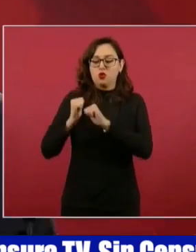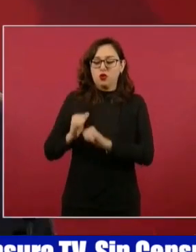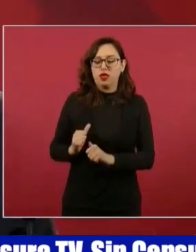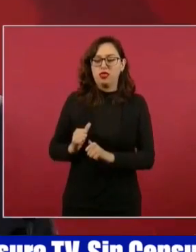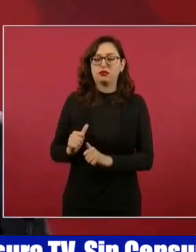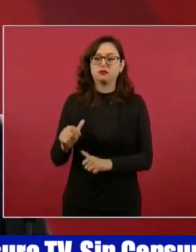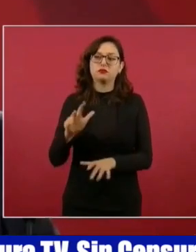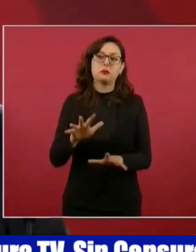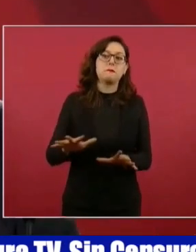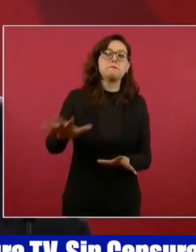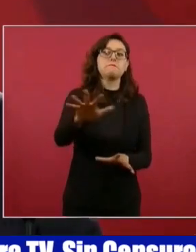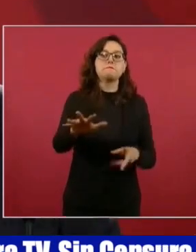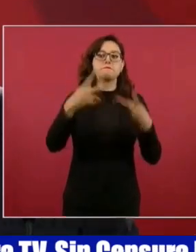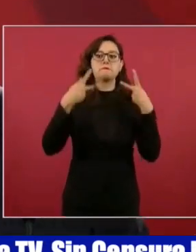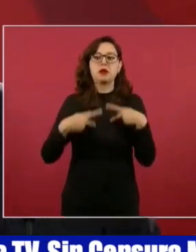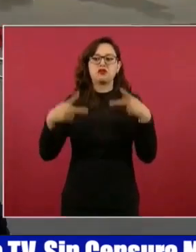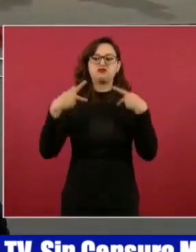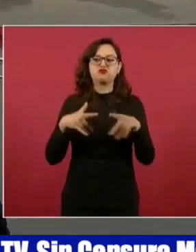y